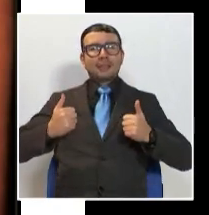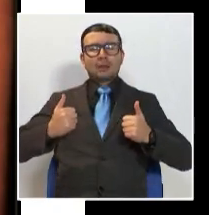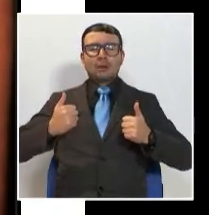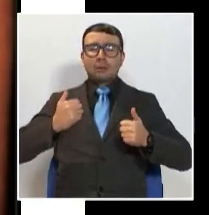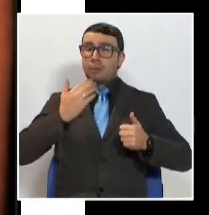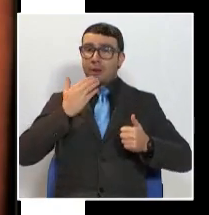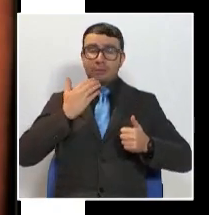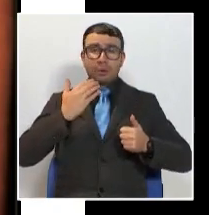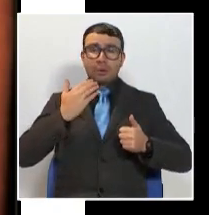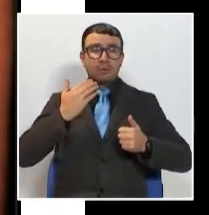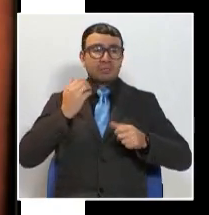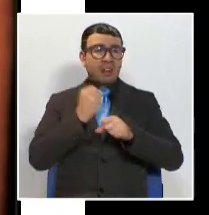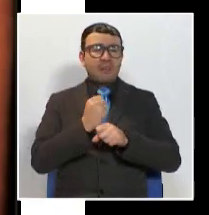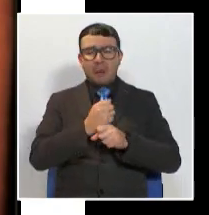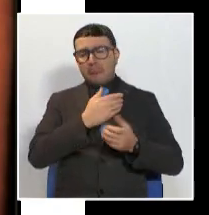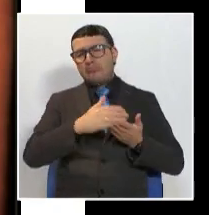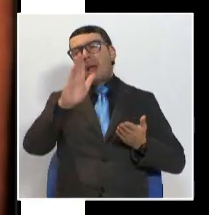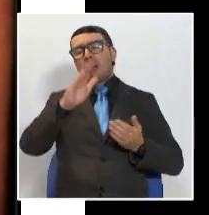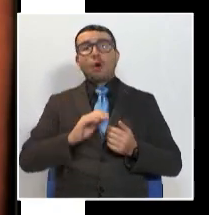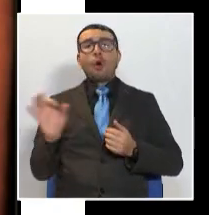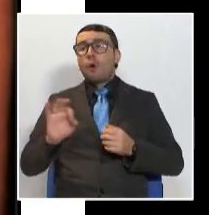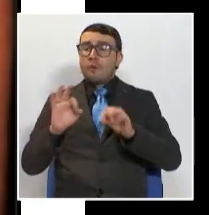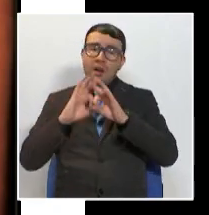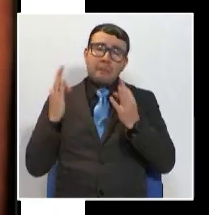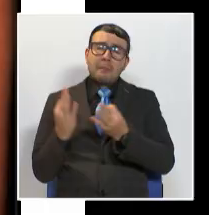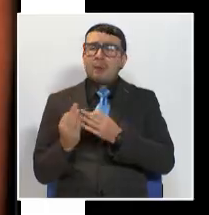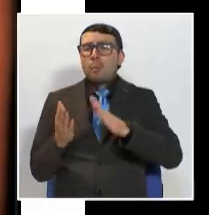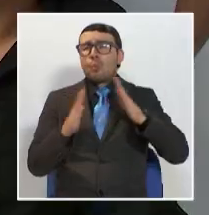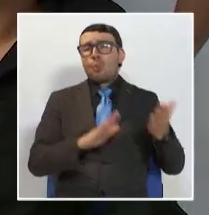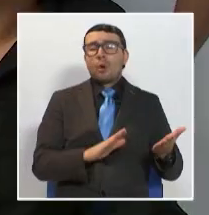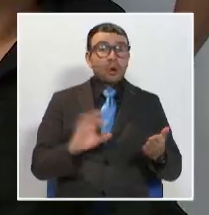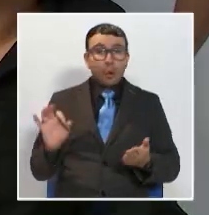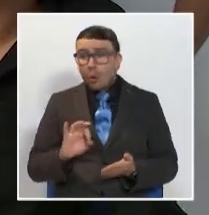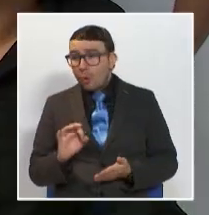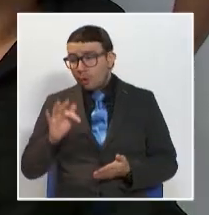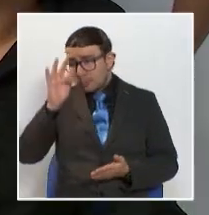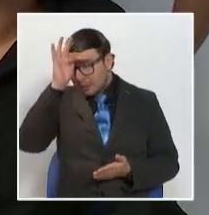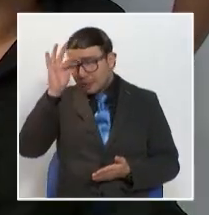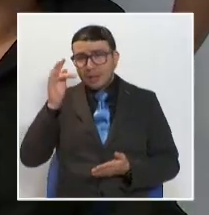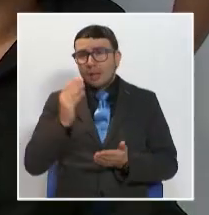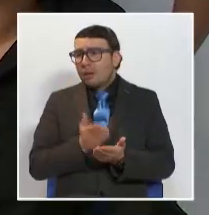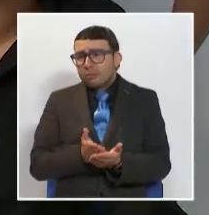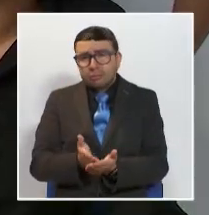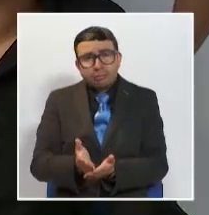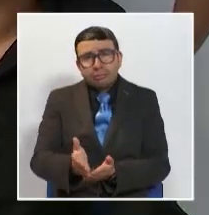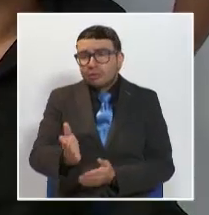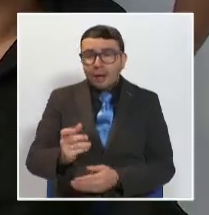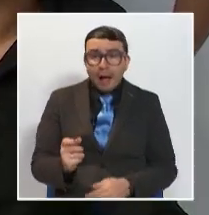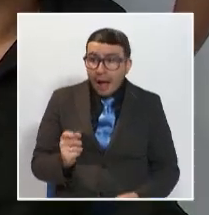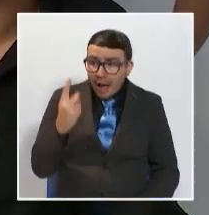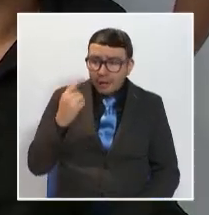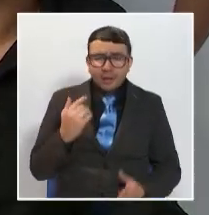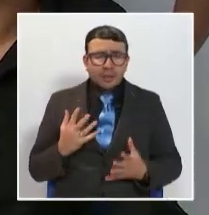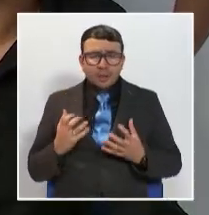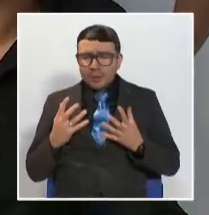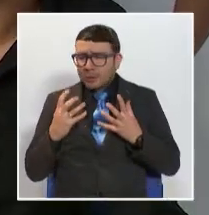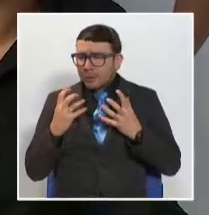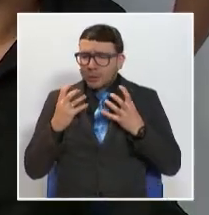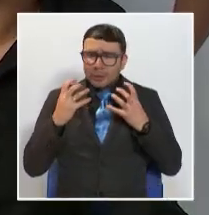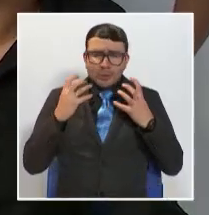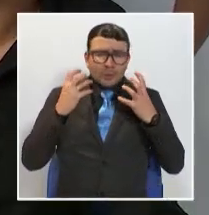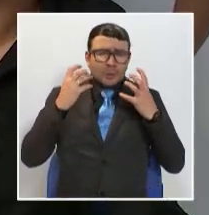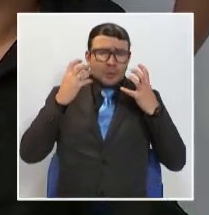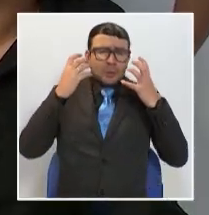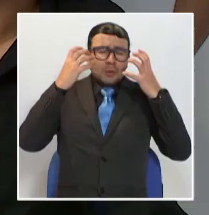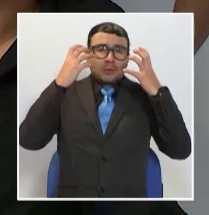trabajo, una pérdida familiar o una hospitalización prolongada, eventos que llamamos estresantes, comienzan a desarrollar ese